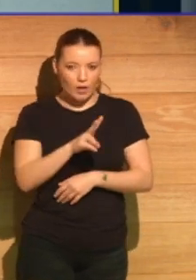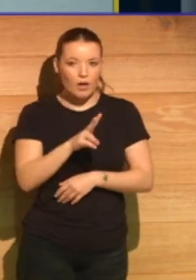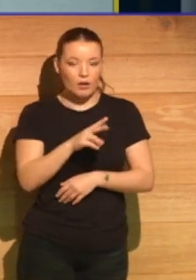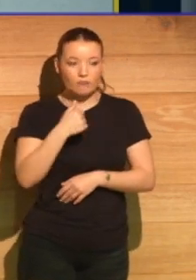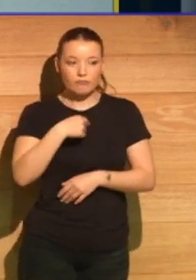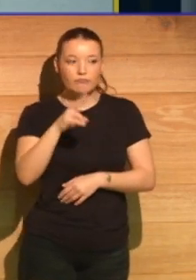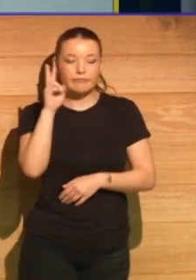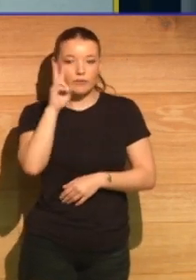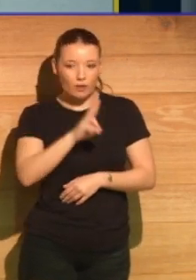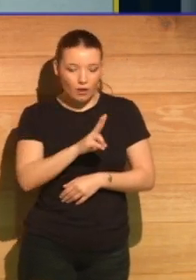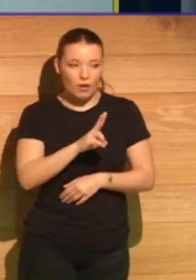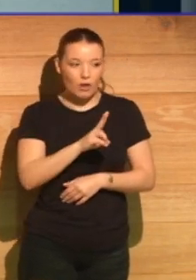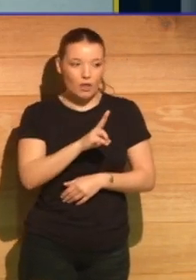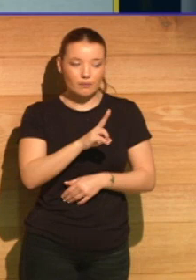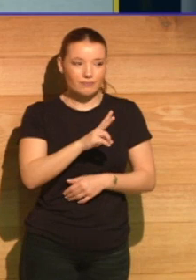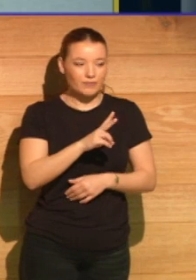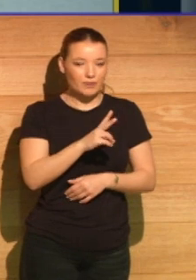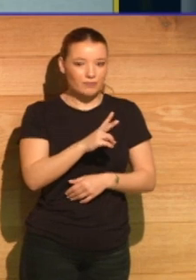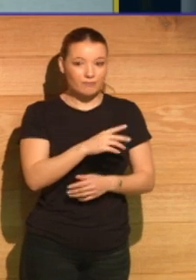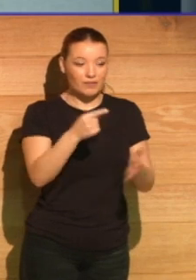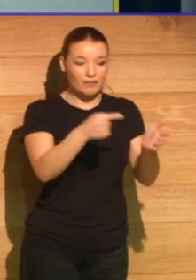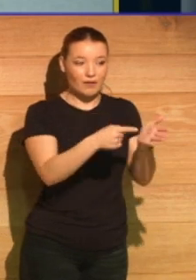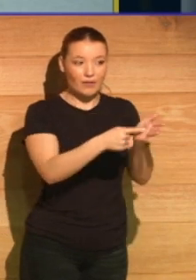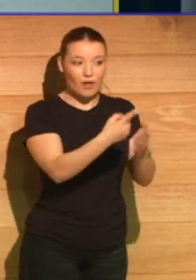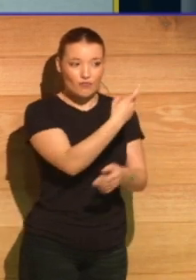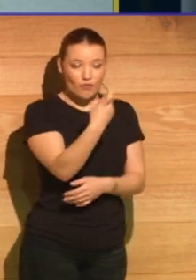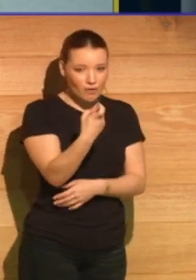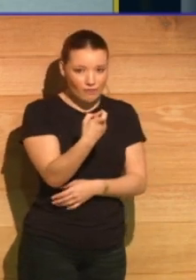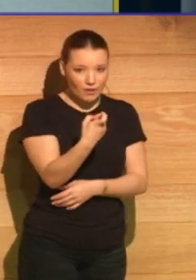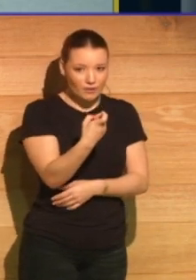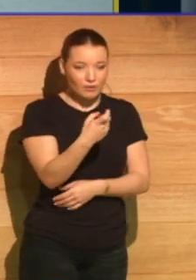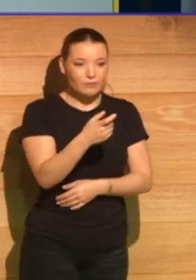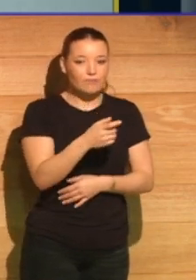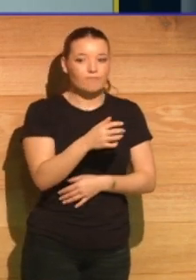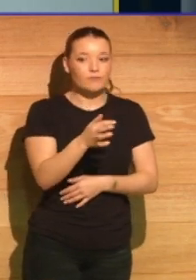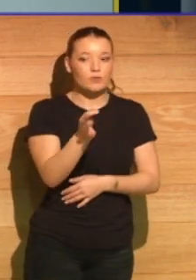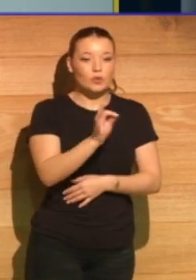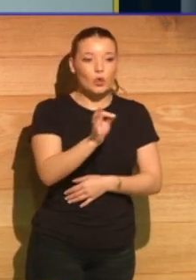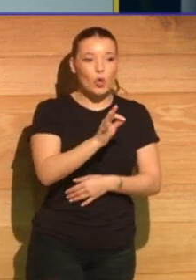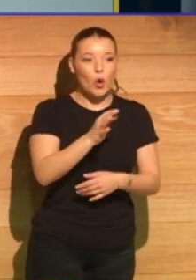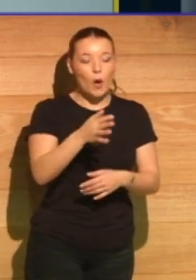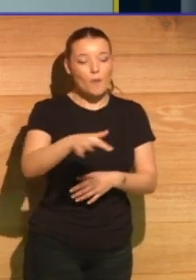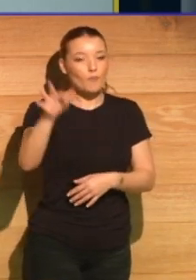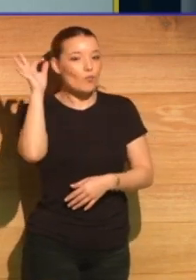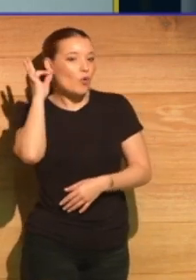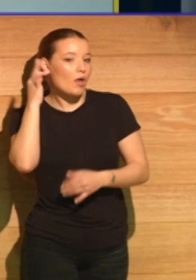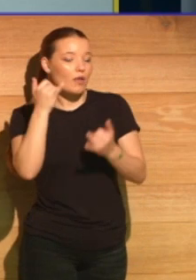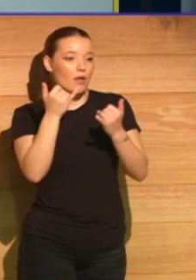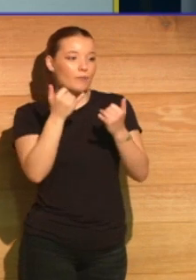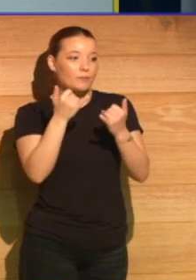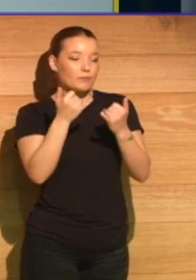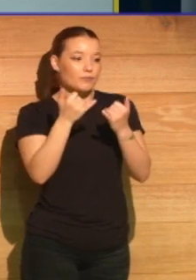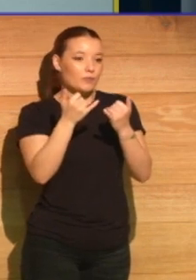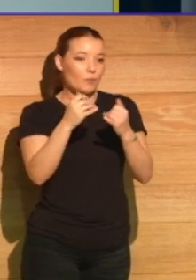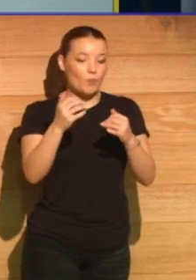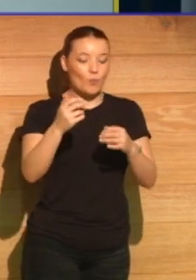en que ya no haya que reivindicar la igualdad de la mujer, la posibilidad de la mujer para poder